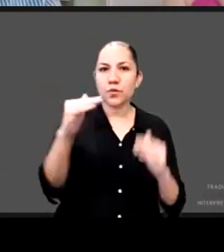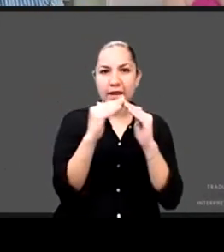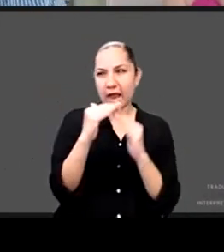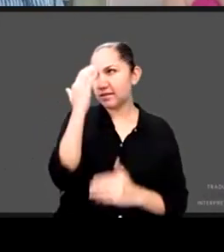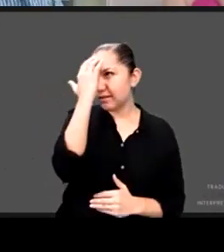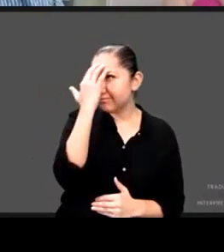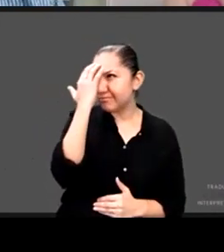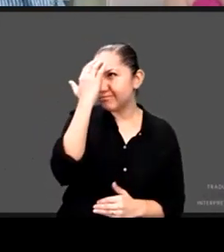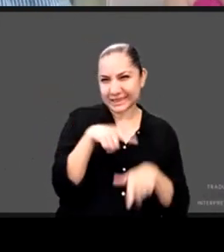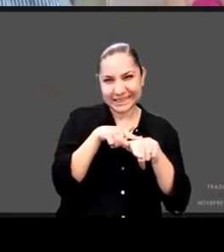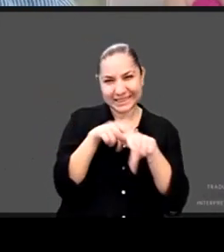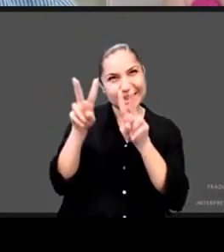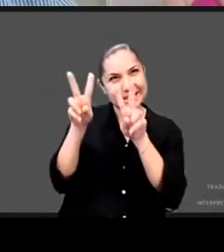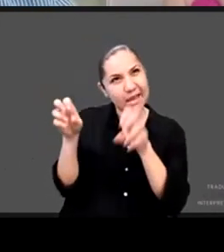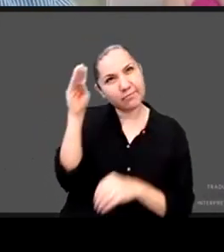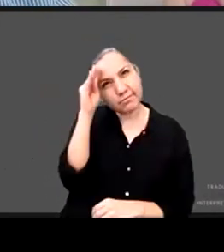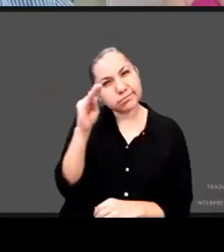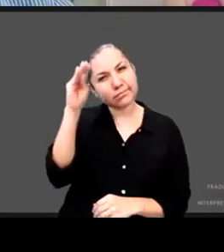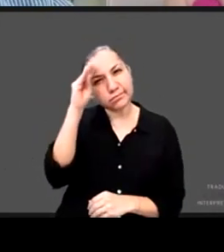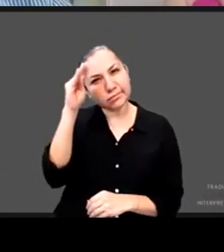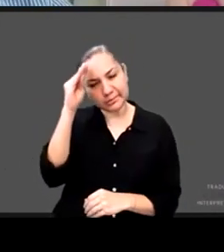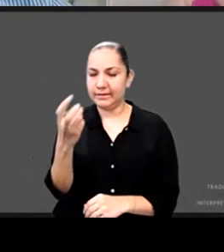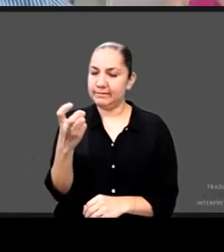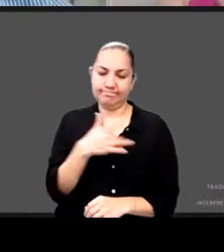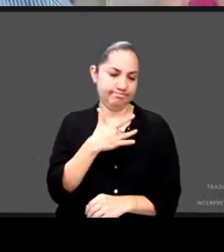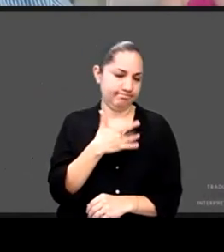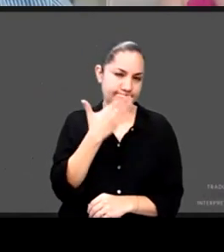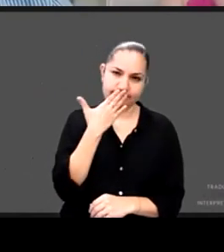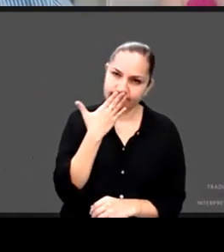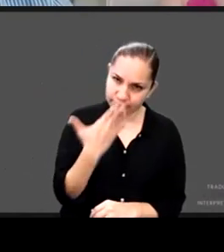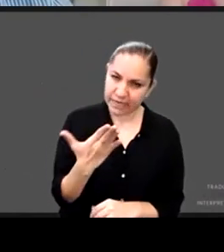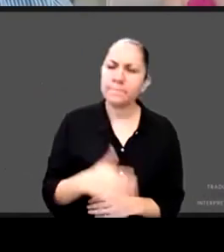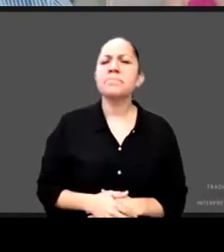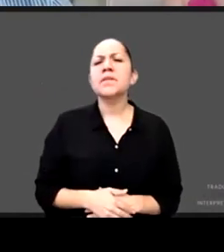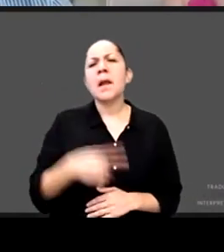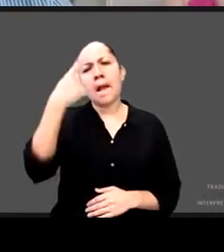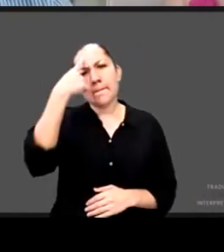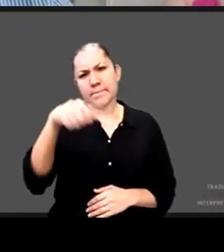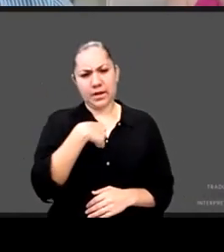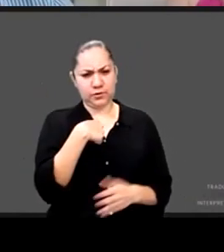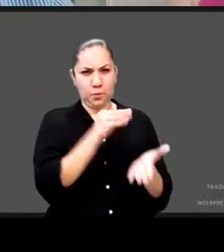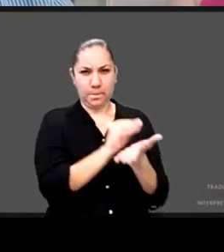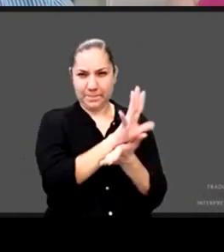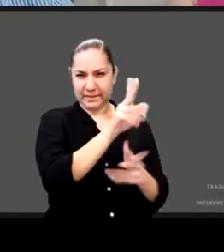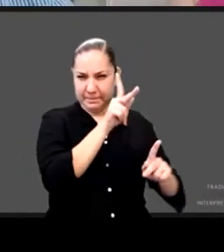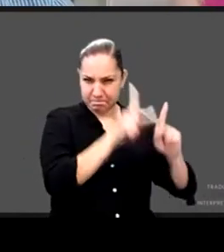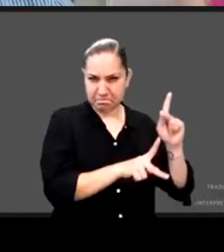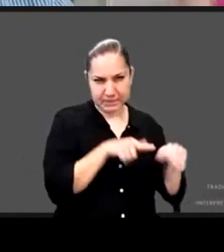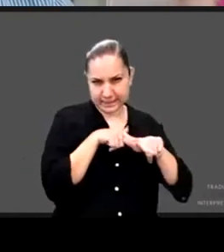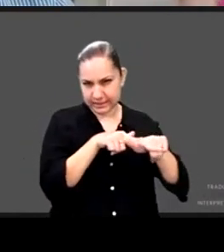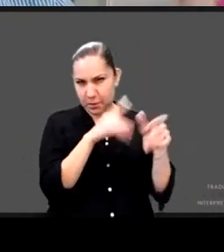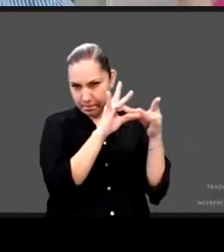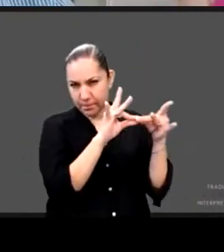reflexionando de este tema. Un poco como a modo de responder algunas preguntas y también continuar con mi presentación. Sí, yo